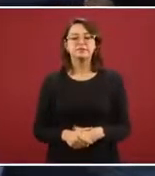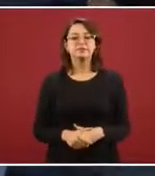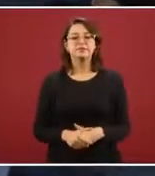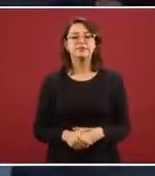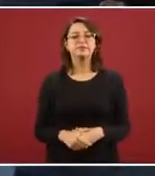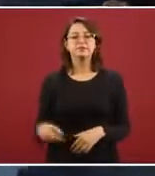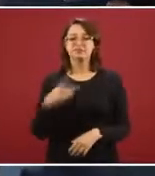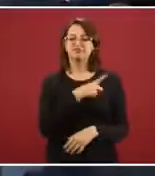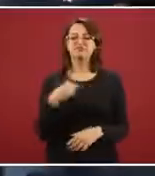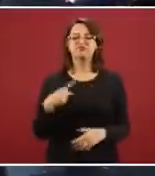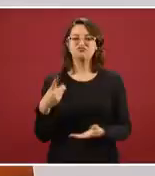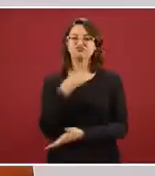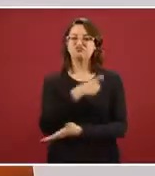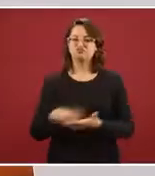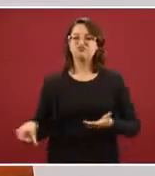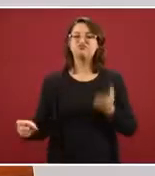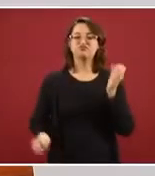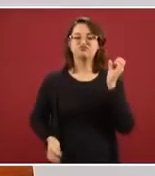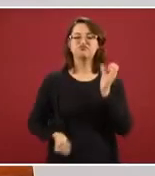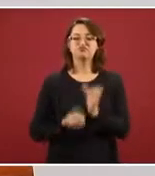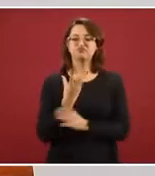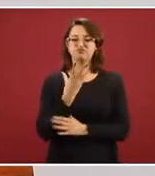adquirir ambulancias